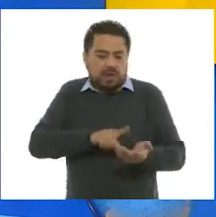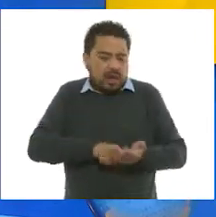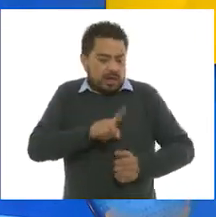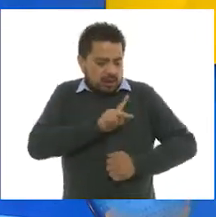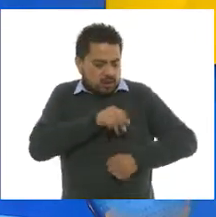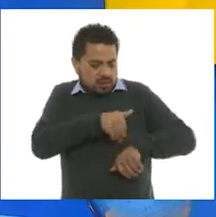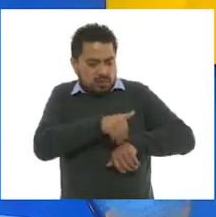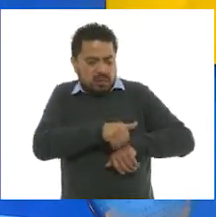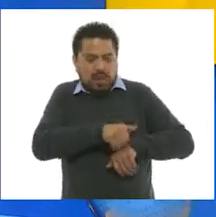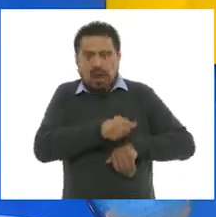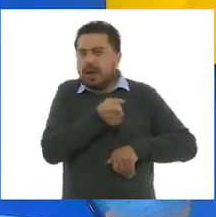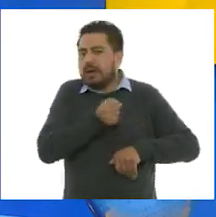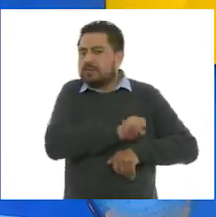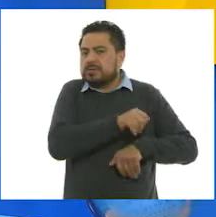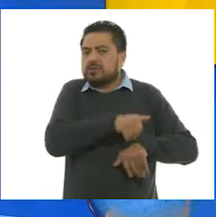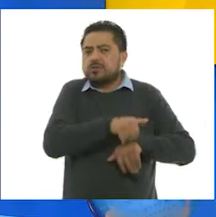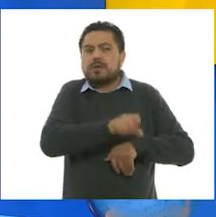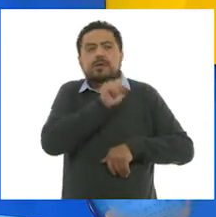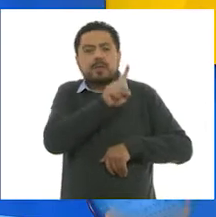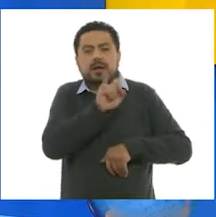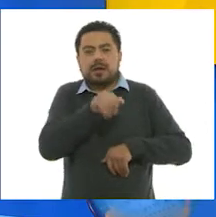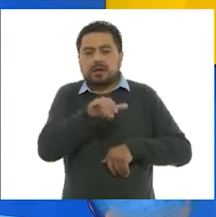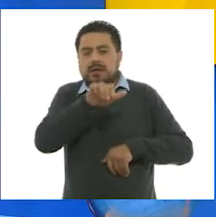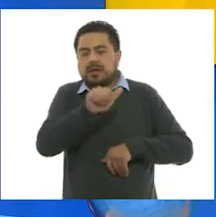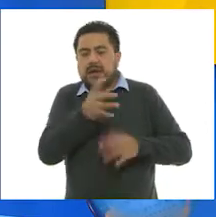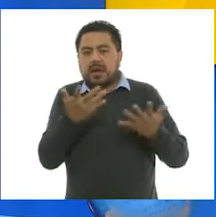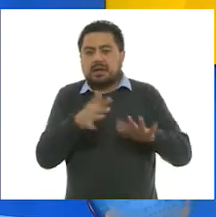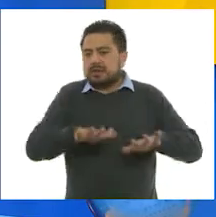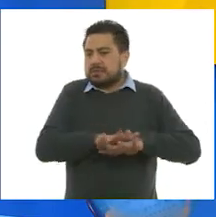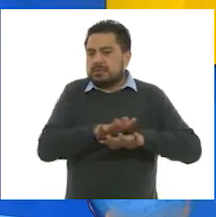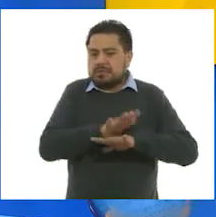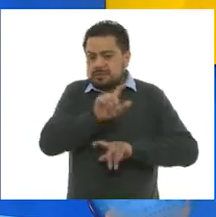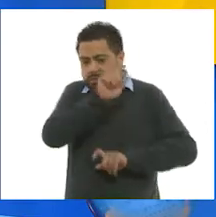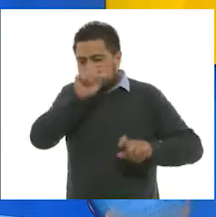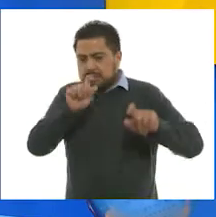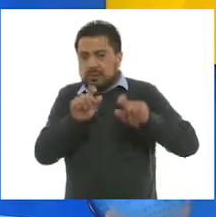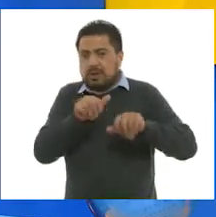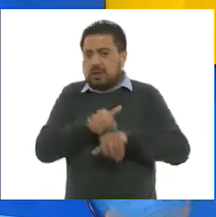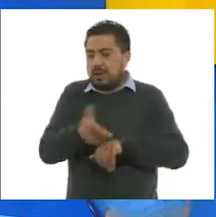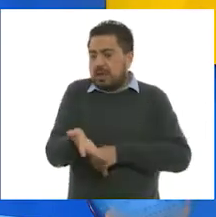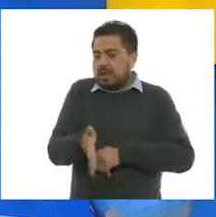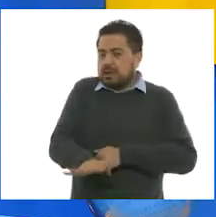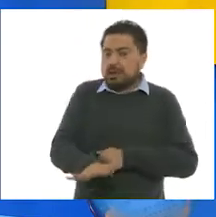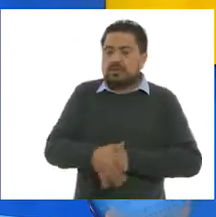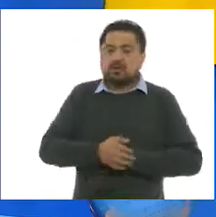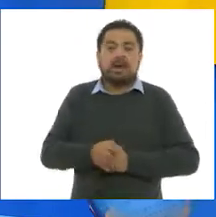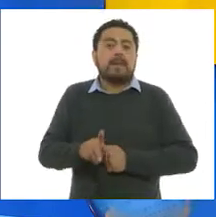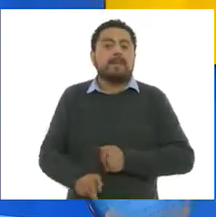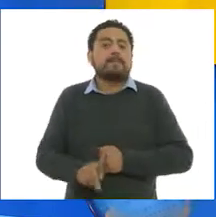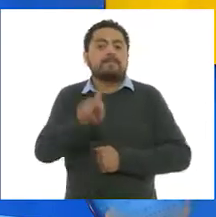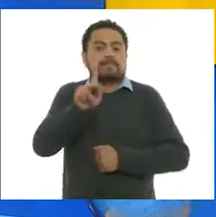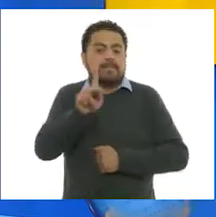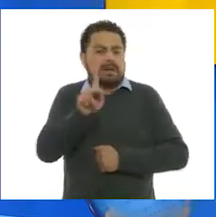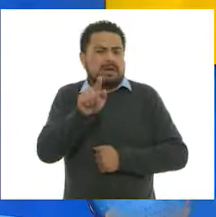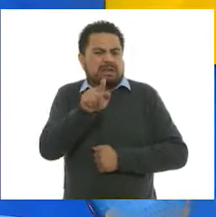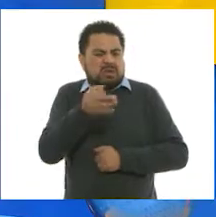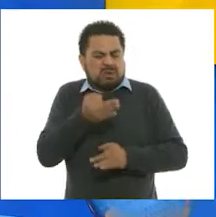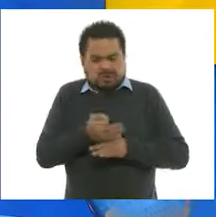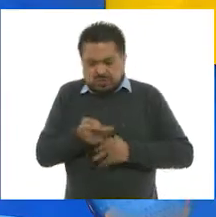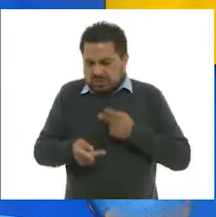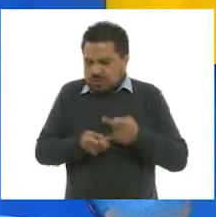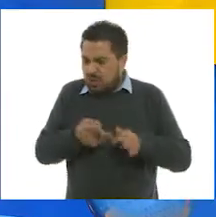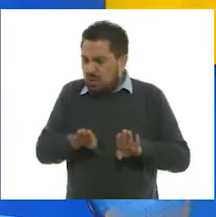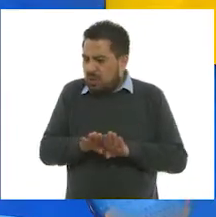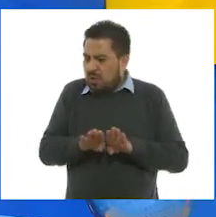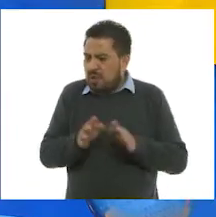es decimal, el sistema numérico inca hace un cambio de posición llegando al 10. Pero se estarán preguntando,